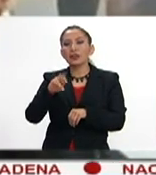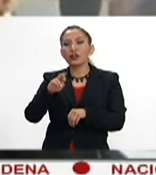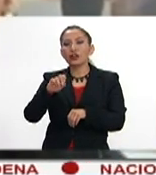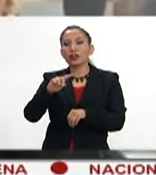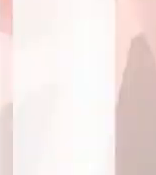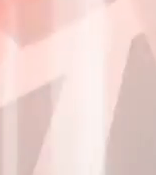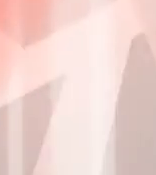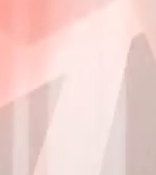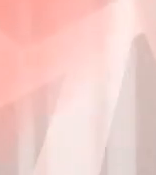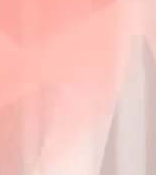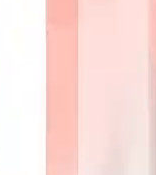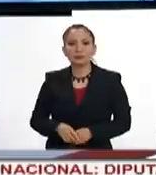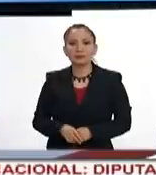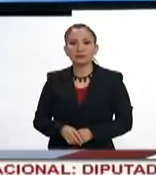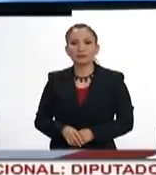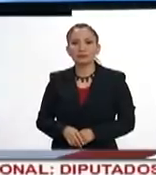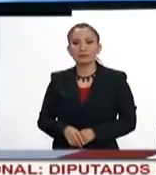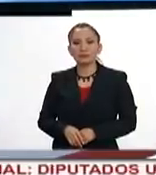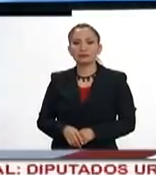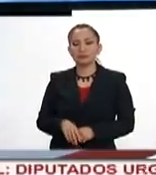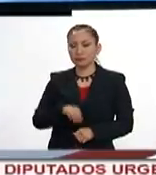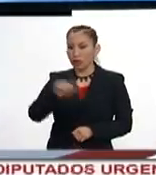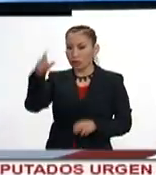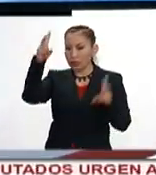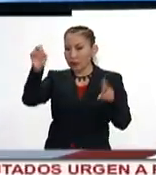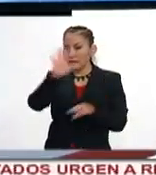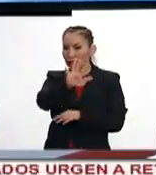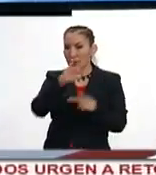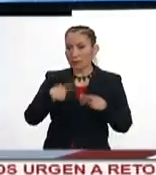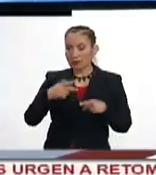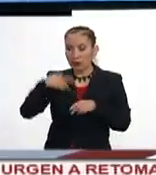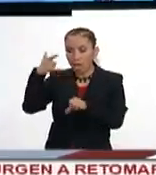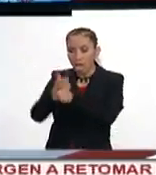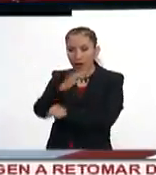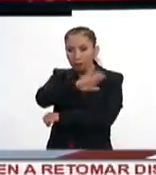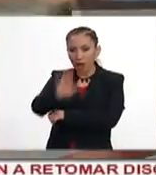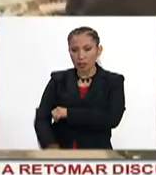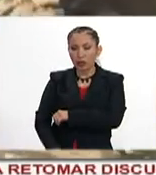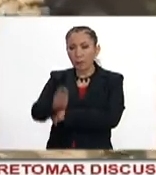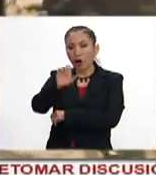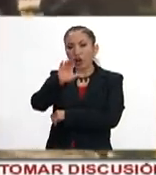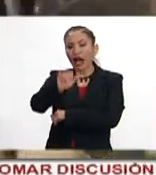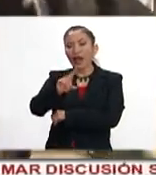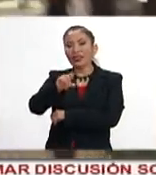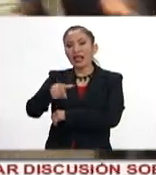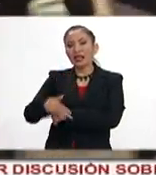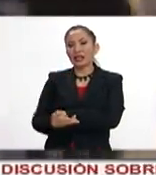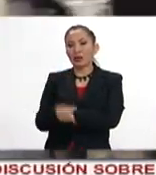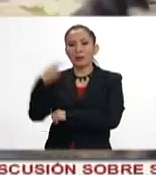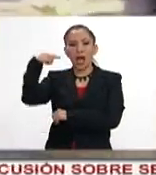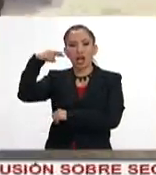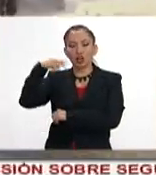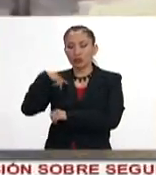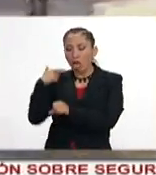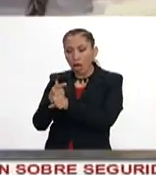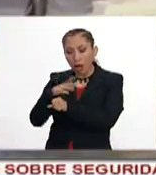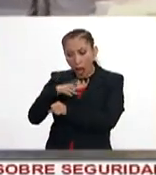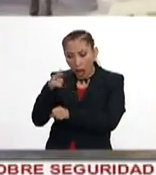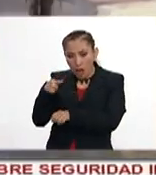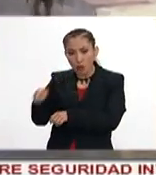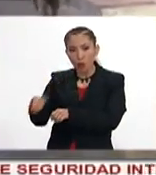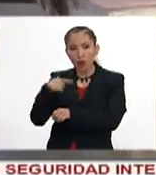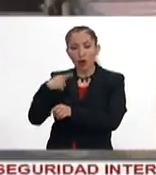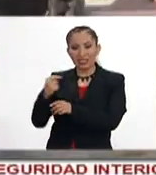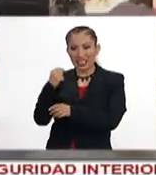Rodríguez. En otros asuntos, 5 personas fueron halladas muertas en Boca del Río, en Veracruz. Entre los fallecidos se encuentran